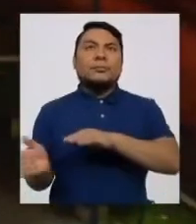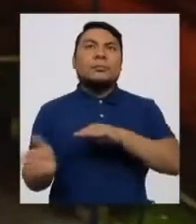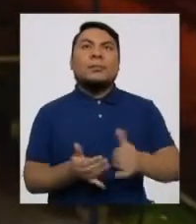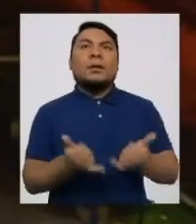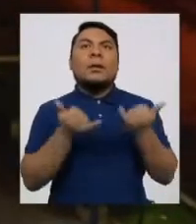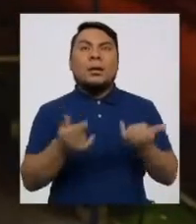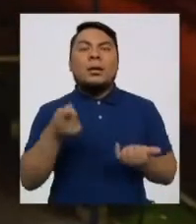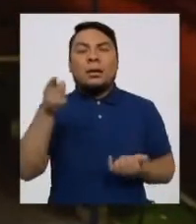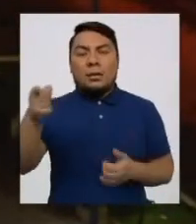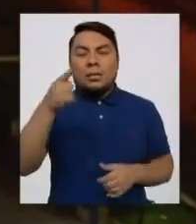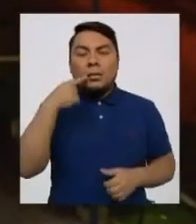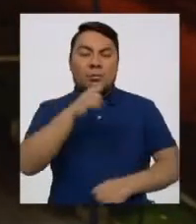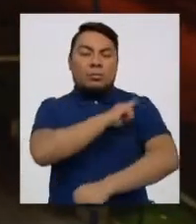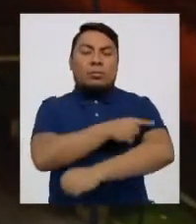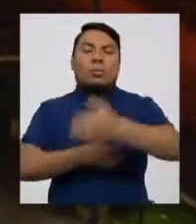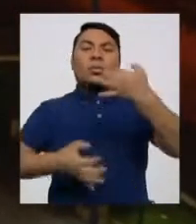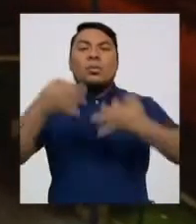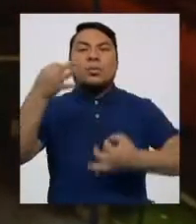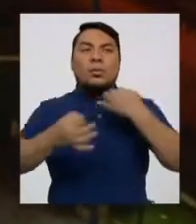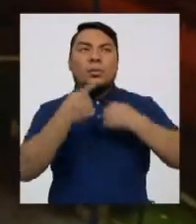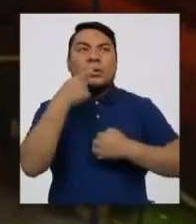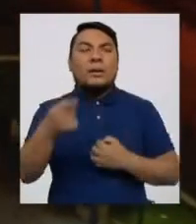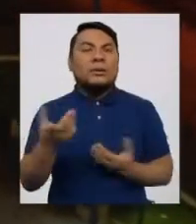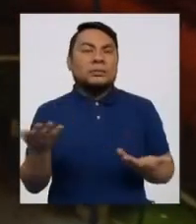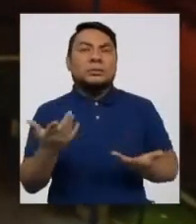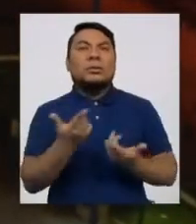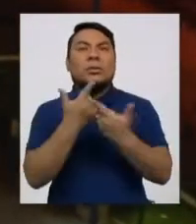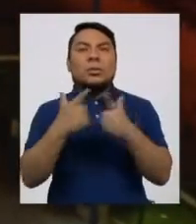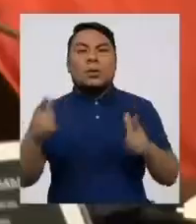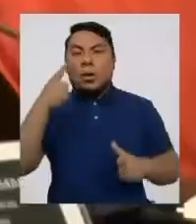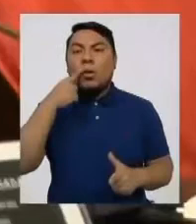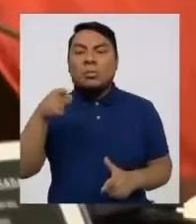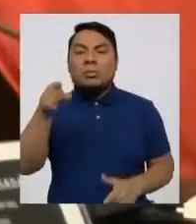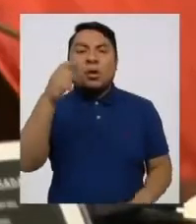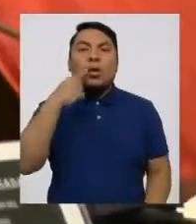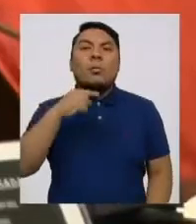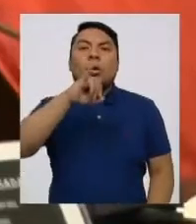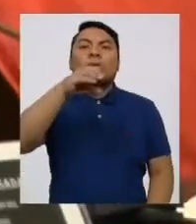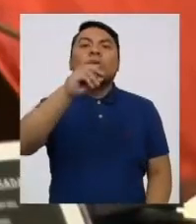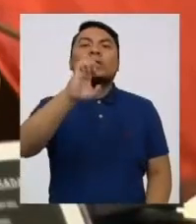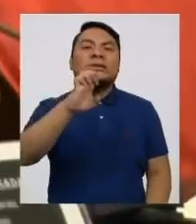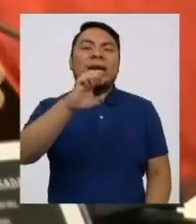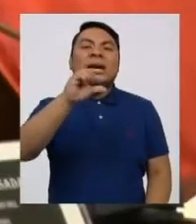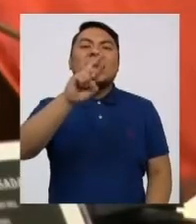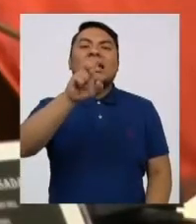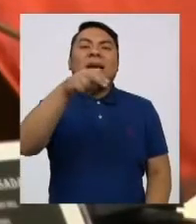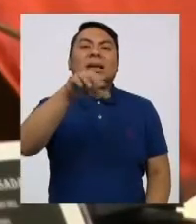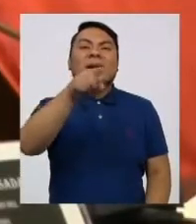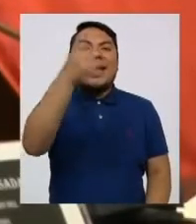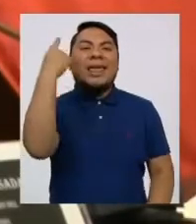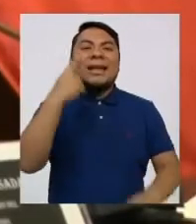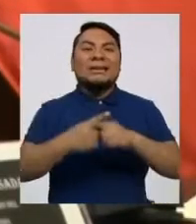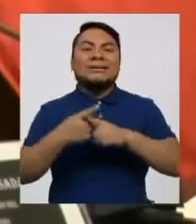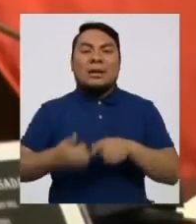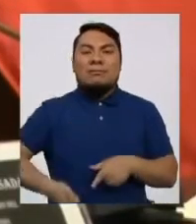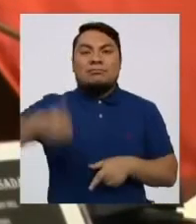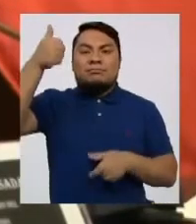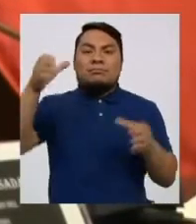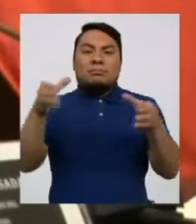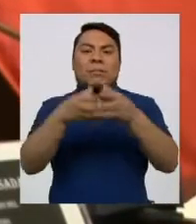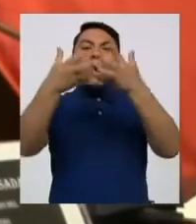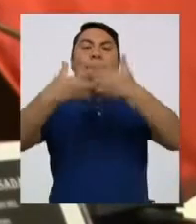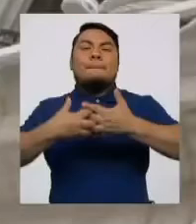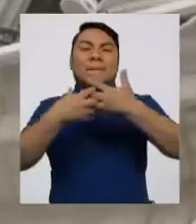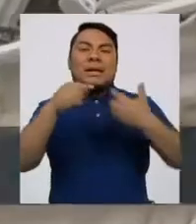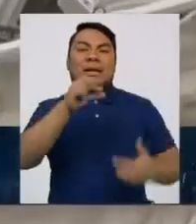Vamos ahora con el Poder Judicial que dispuso la libertad de José Graña Miroquesada, expresidente del directorio de Graña y Montero, quien desde el